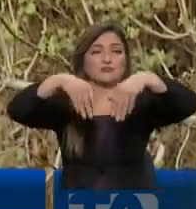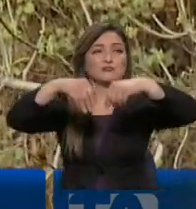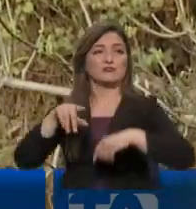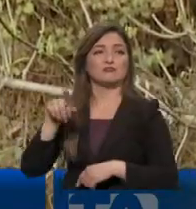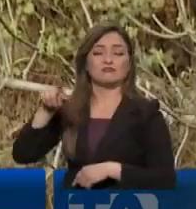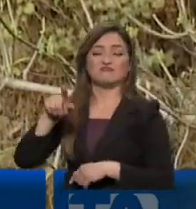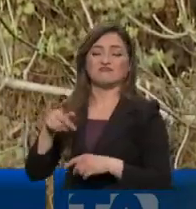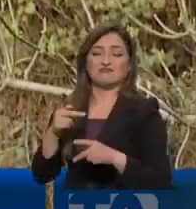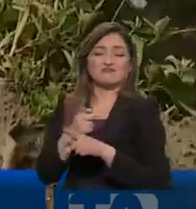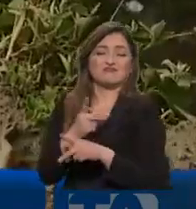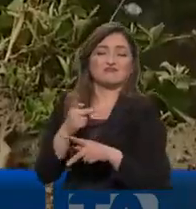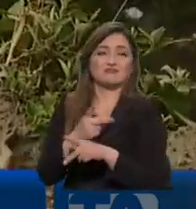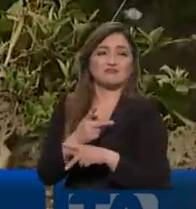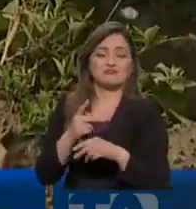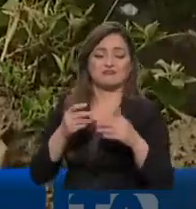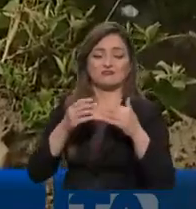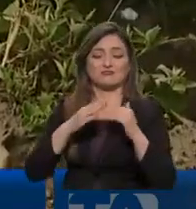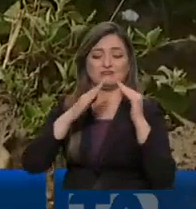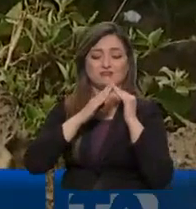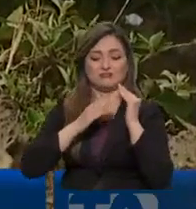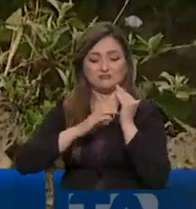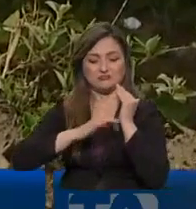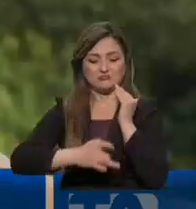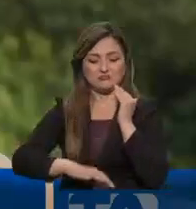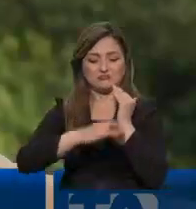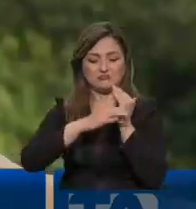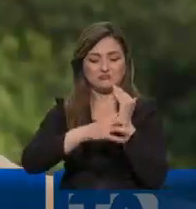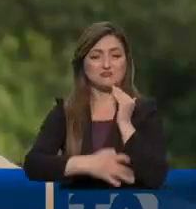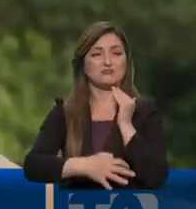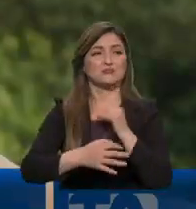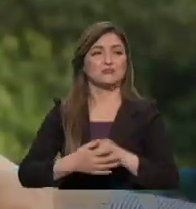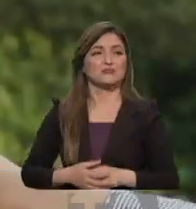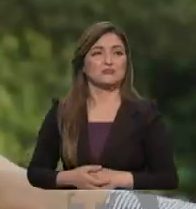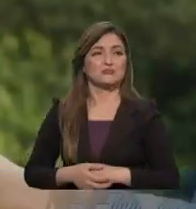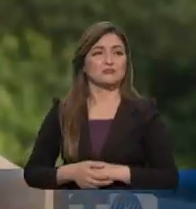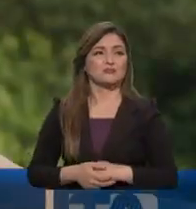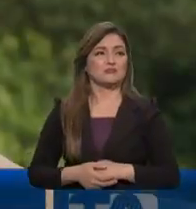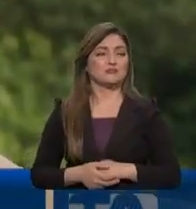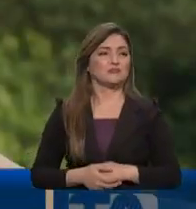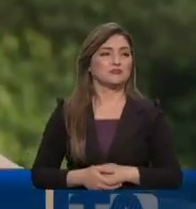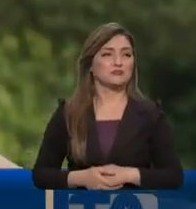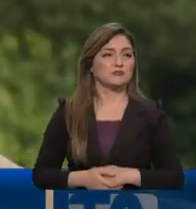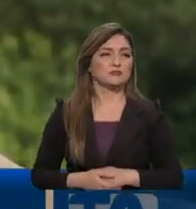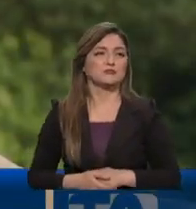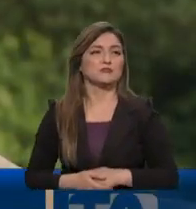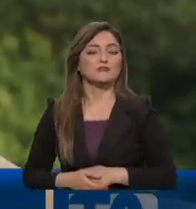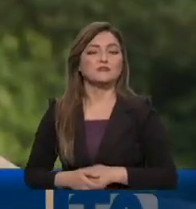días provocaron que se registren más desprendimientos de taludes. Y esto se suscitó por